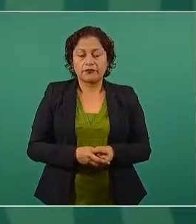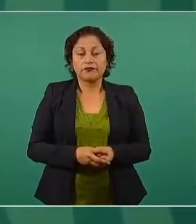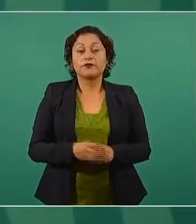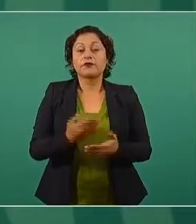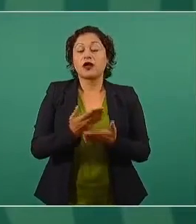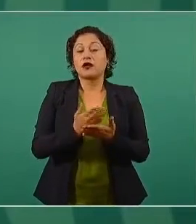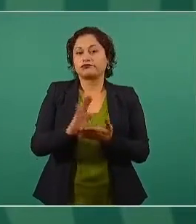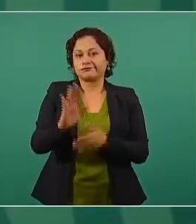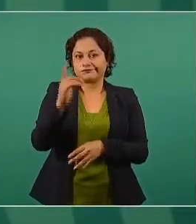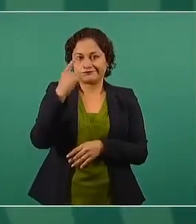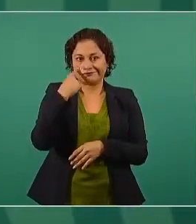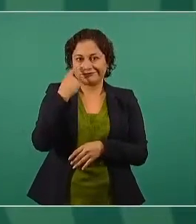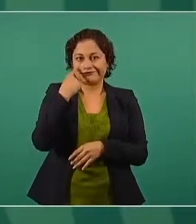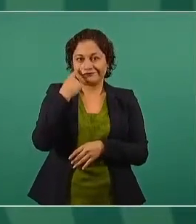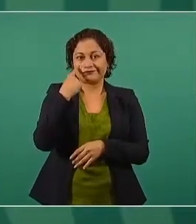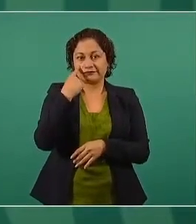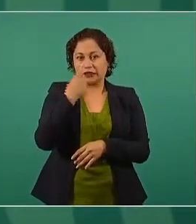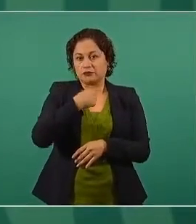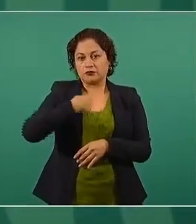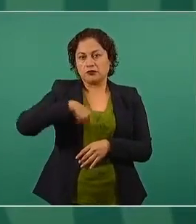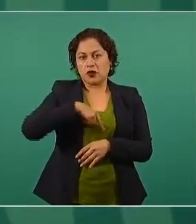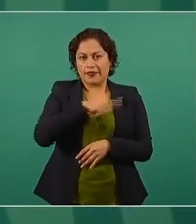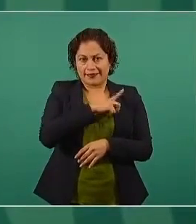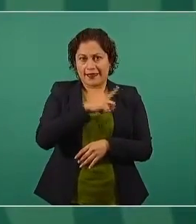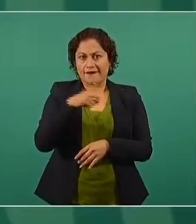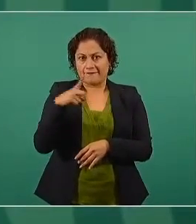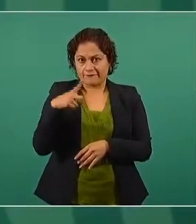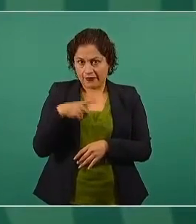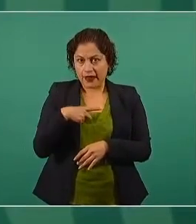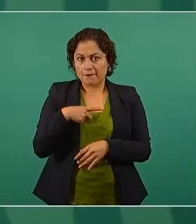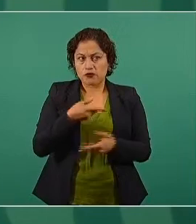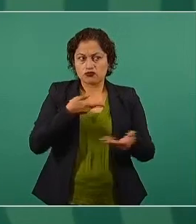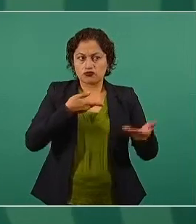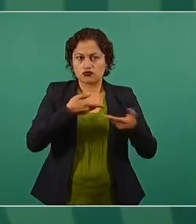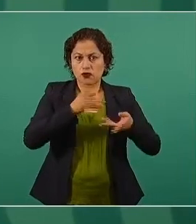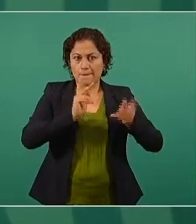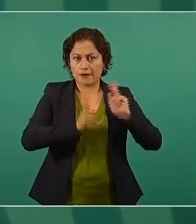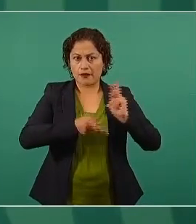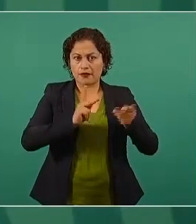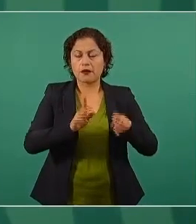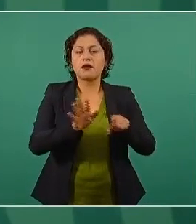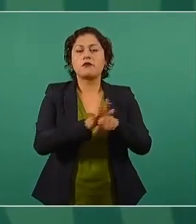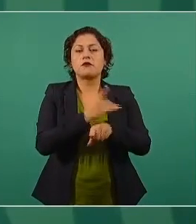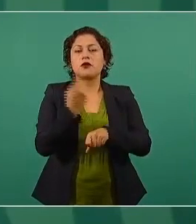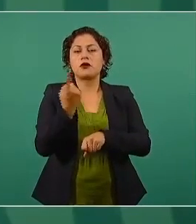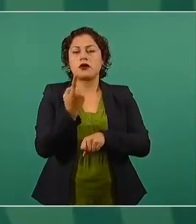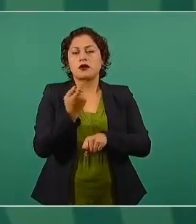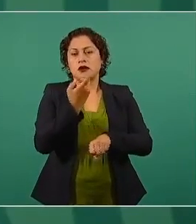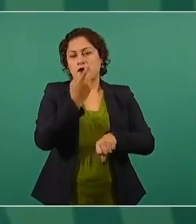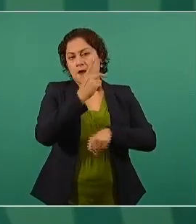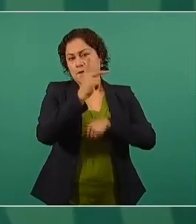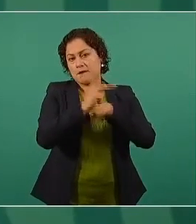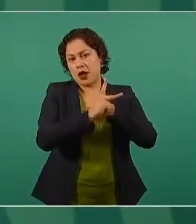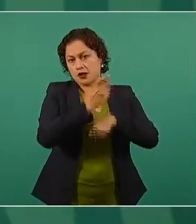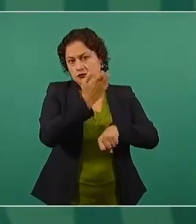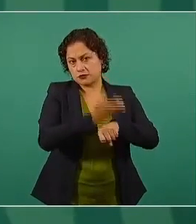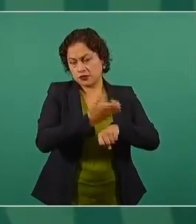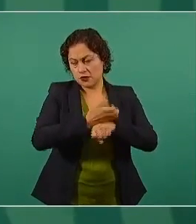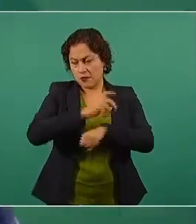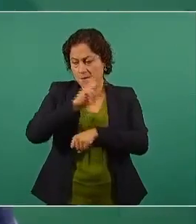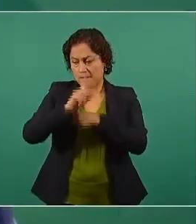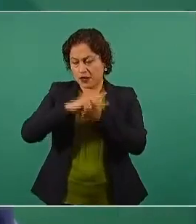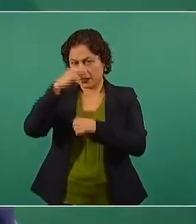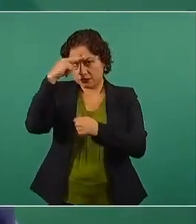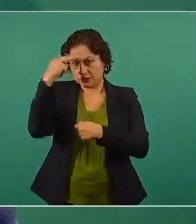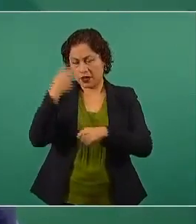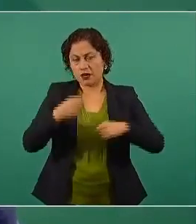estamos obligados a ponernos de acuerdo porque somos vecinos, tenemos en común una